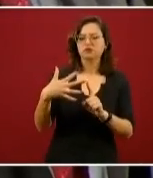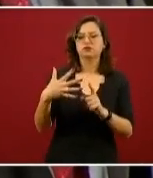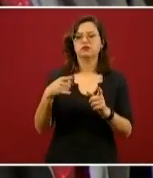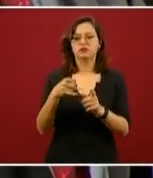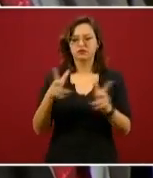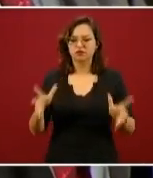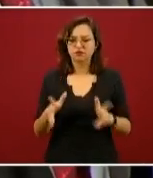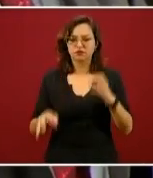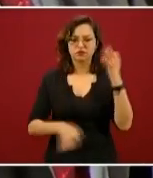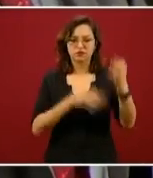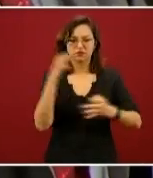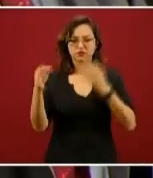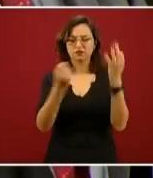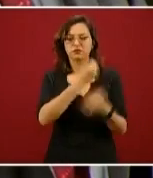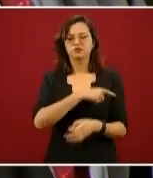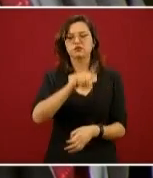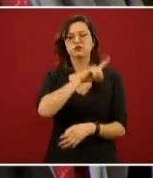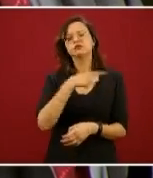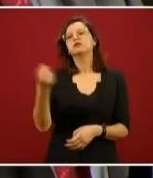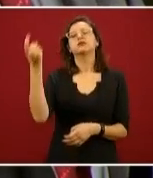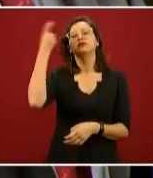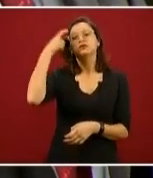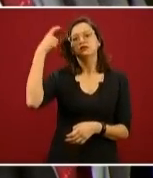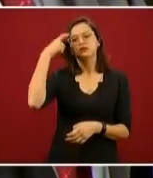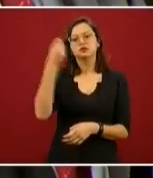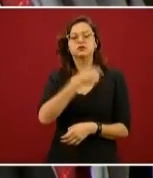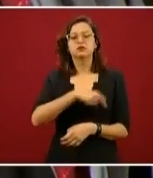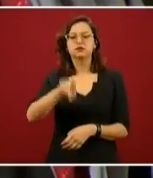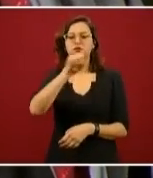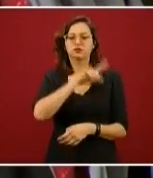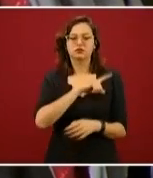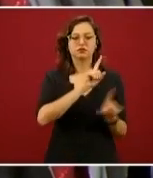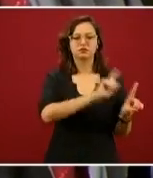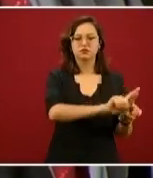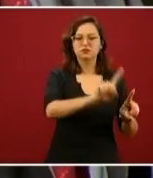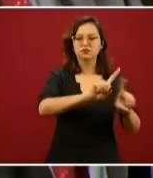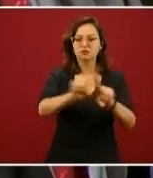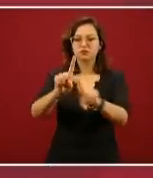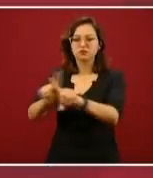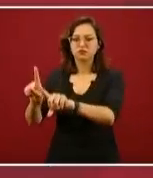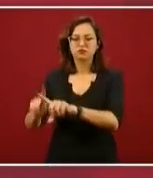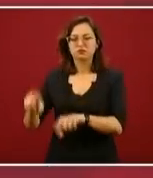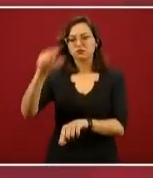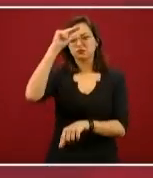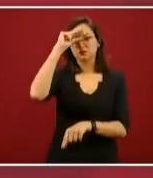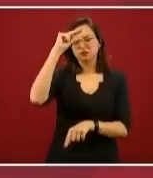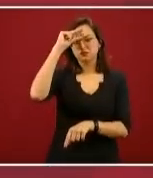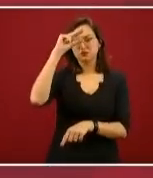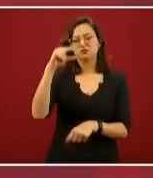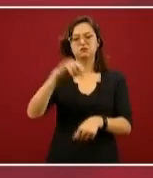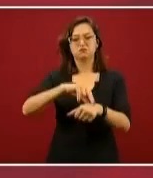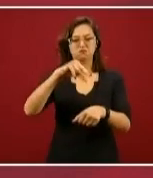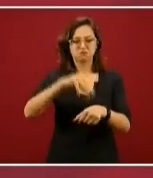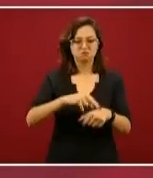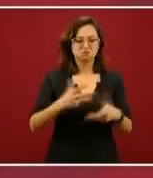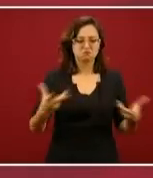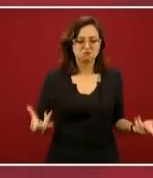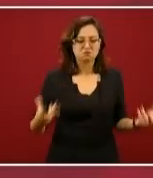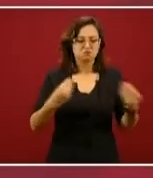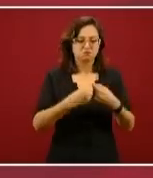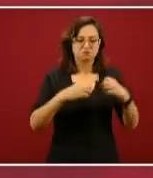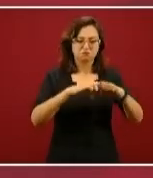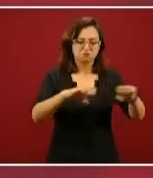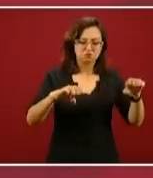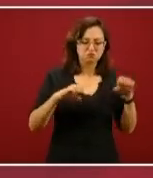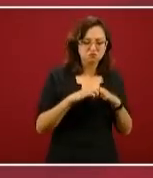en promoción de la salud, en salud mental y otros campos del conocimiento médico, nos permitieron no